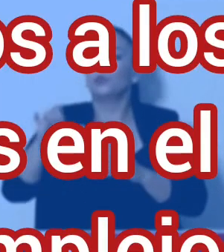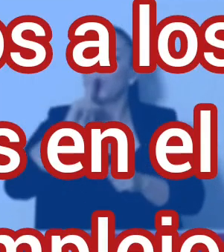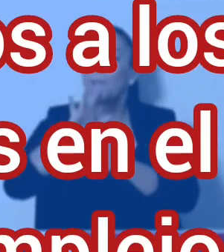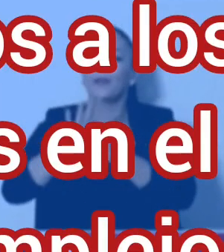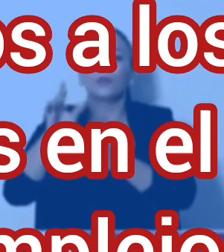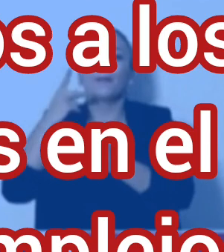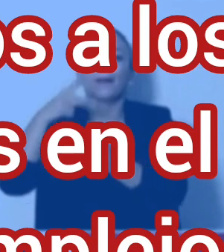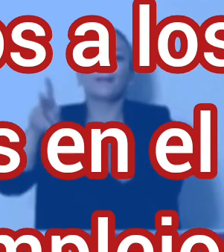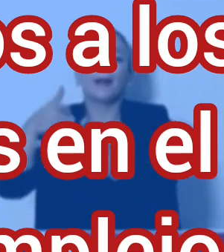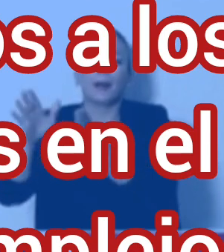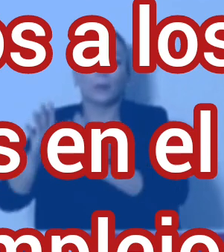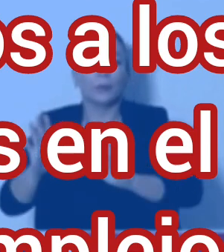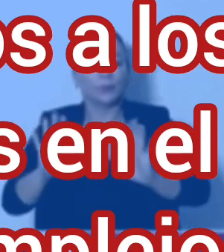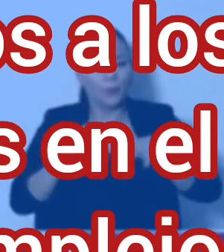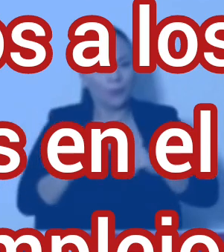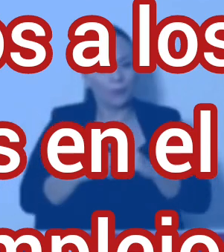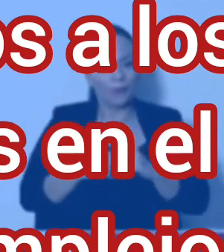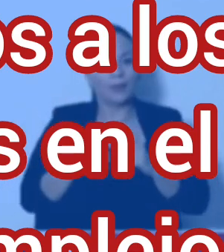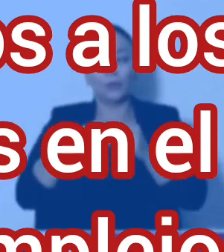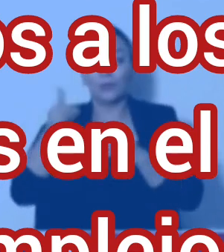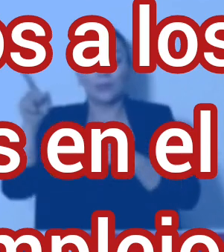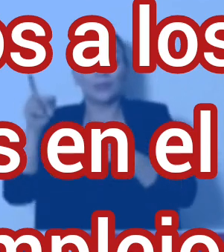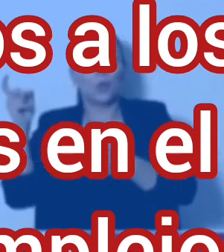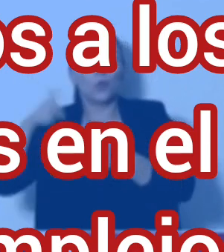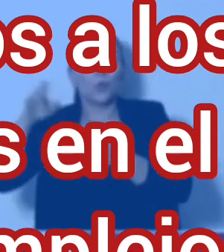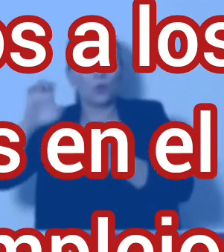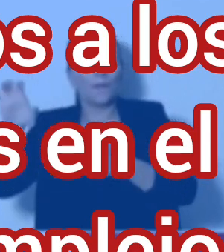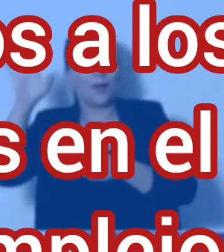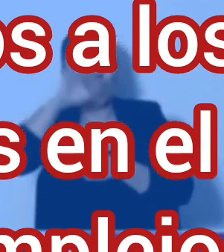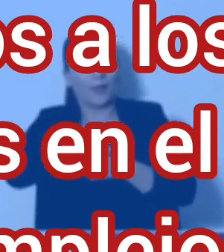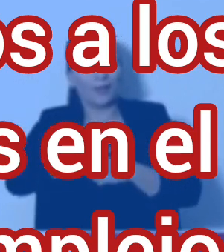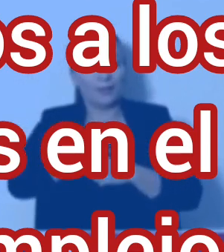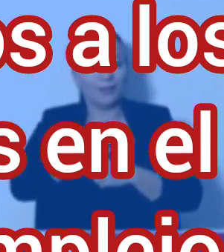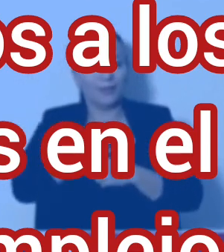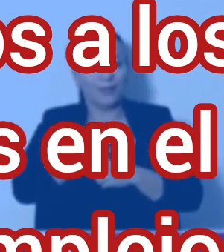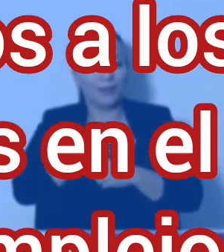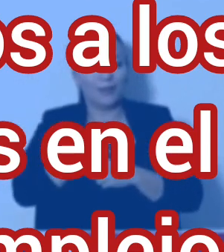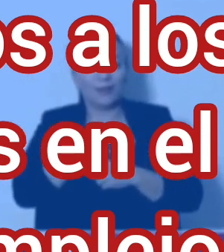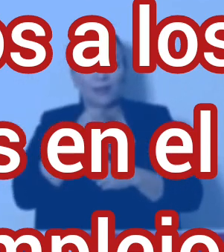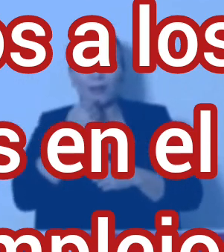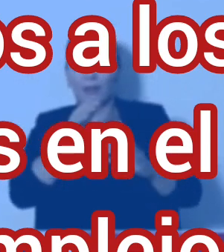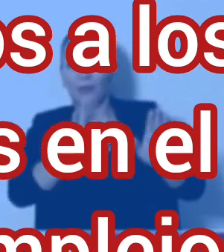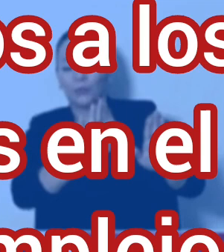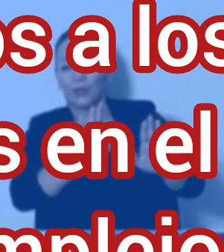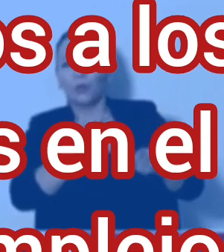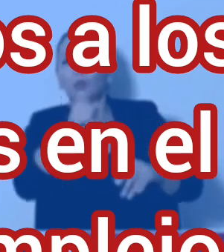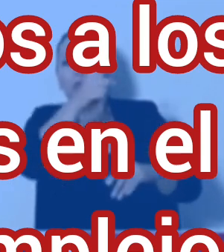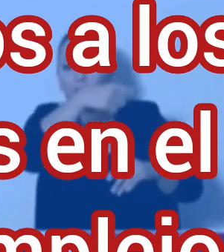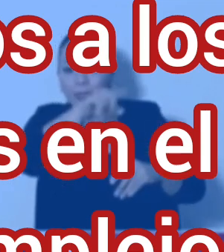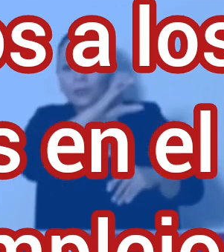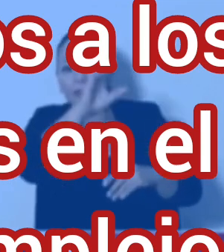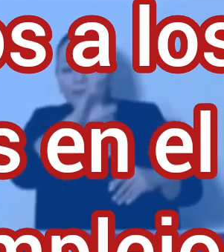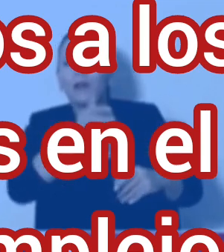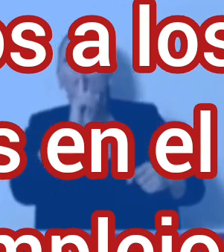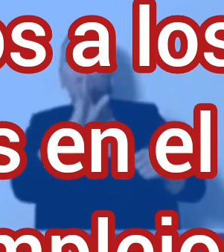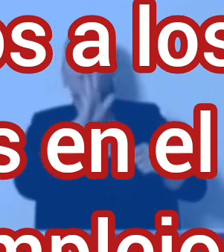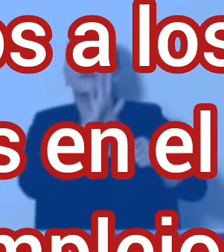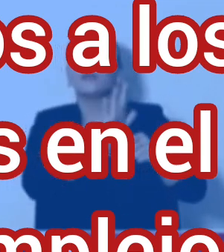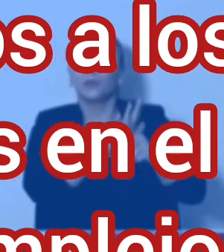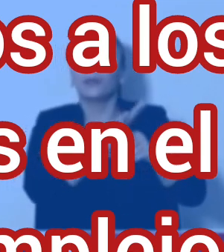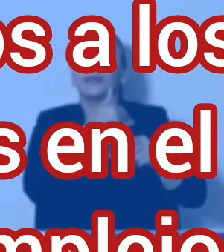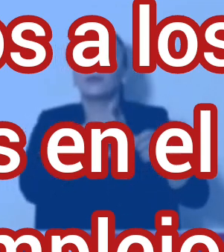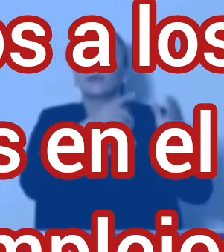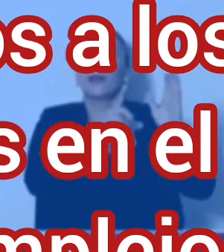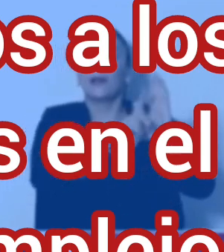dice, señores, ustedes se comprometieron a tener una ley que cobre